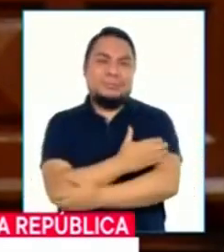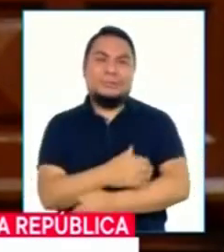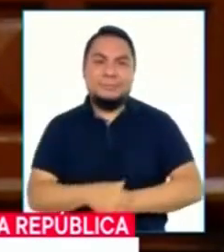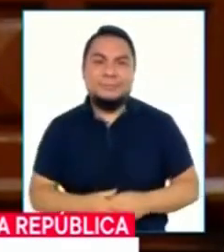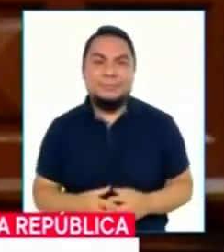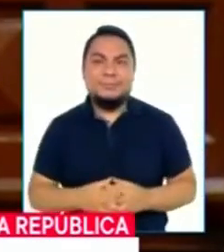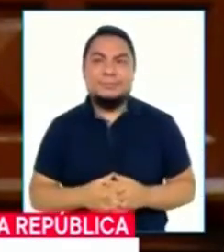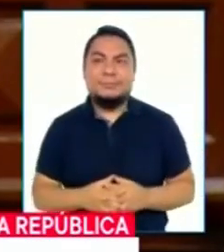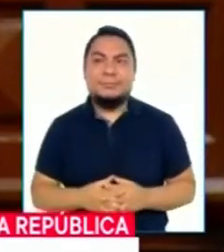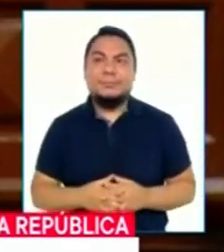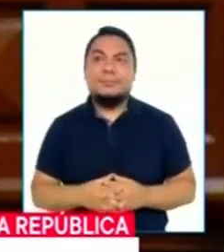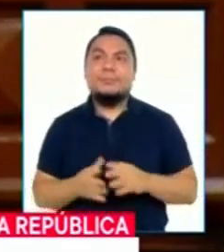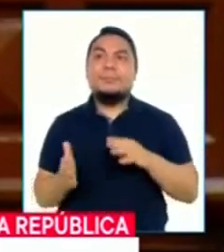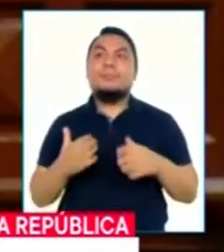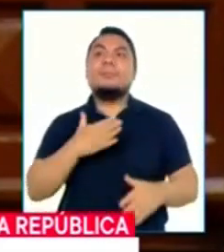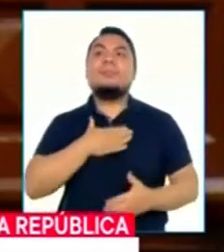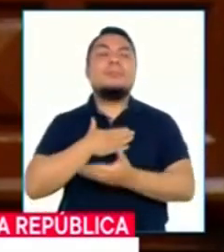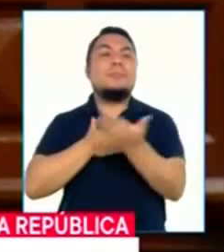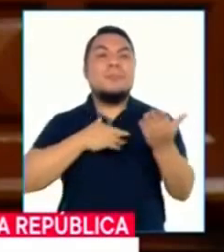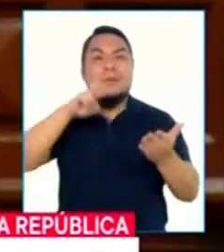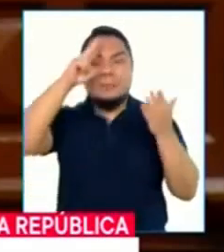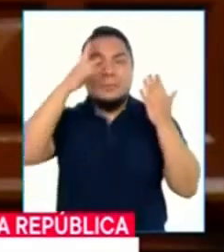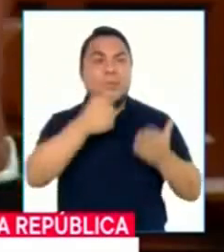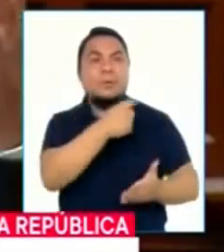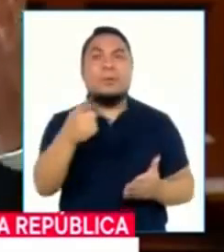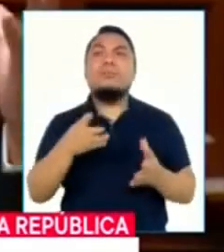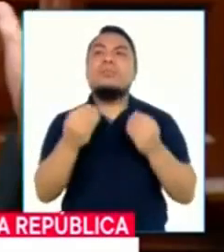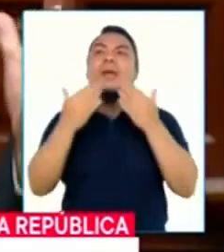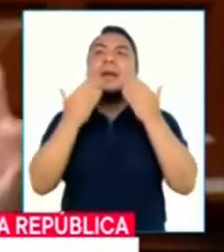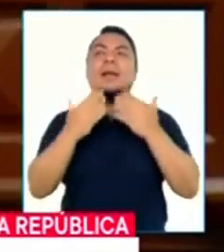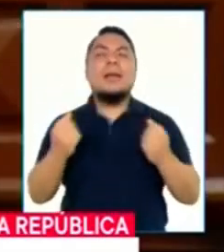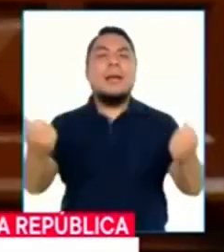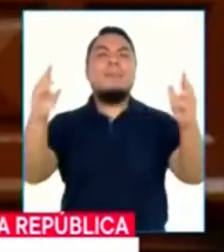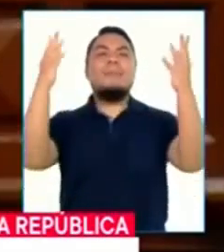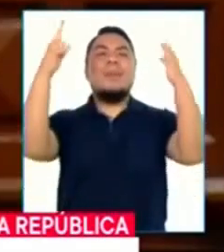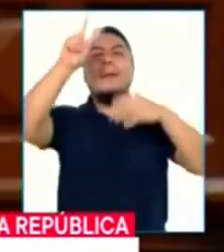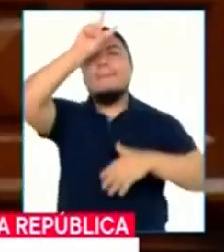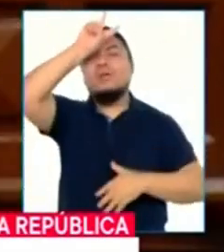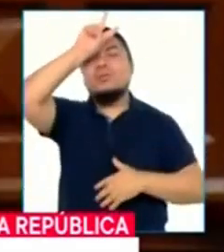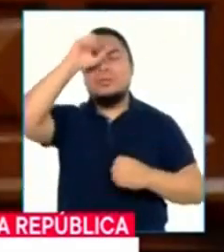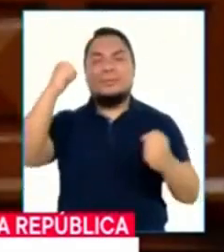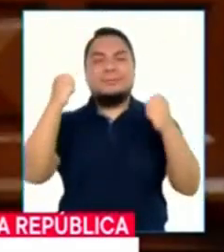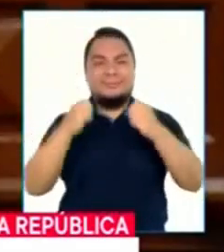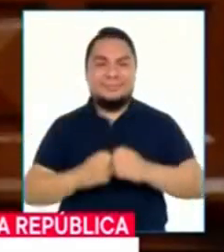Queridos compatriotas, muchas gracias y que viva el Perú.